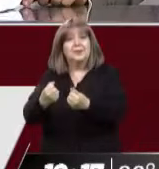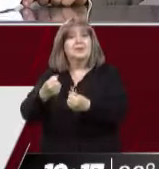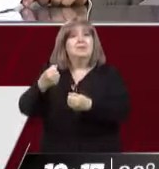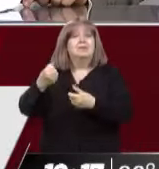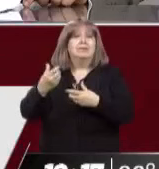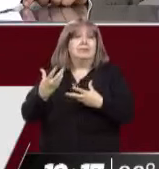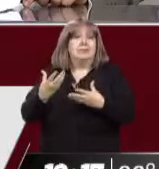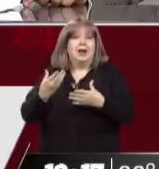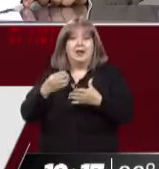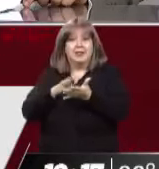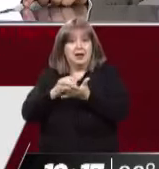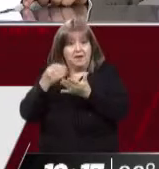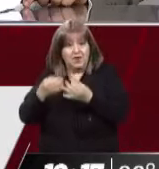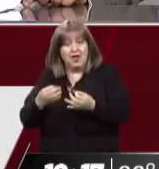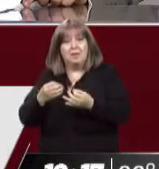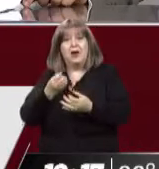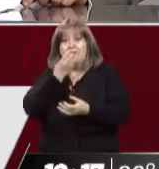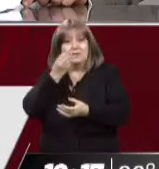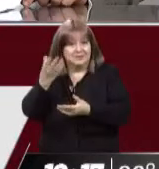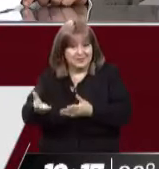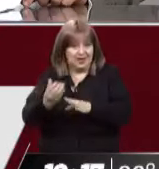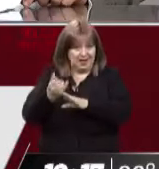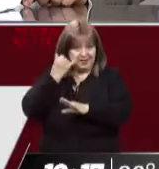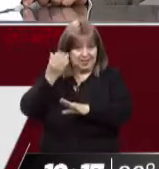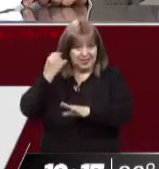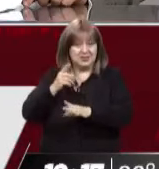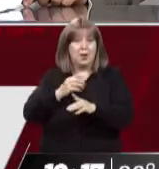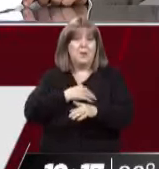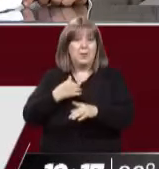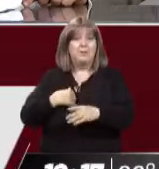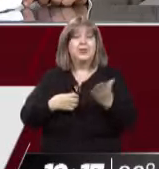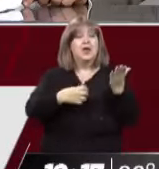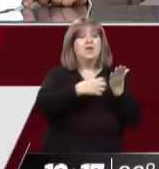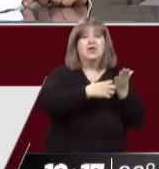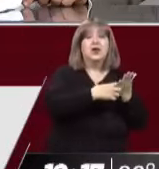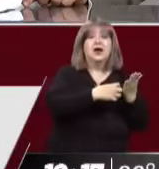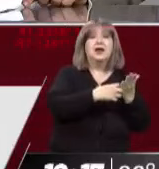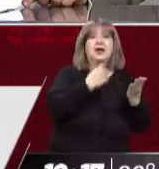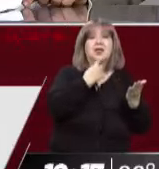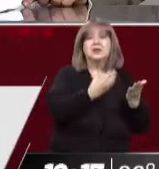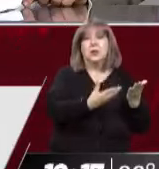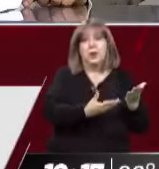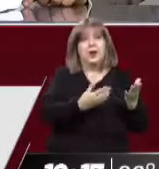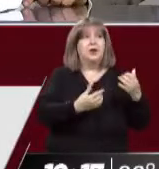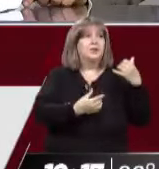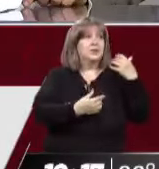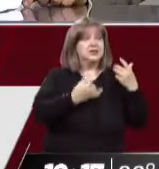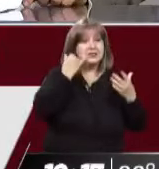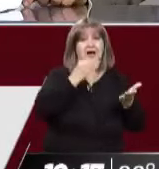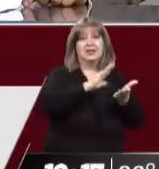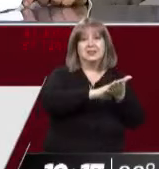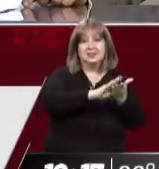que dice es que, bueno, está trabajando en líneas de investigación, que buscan diferentes datos a través de escuchas telefónicas,